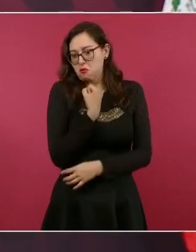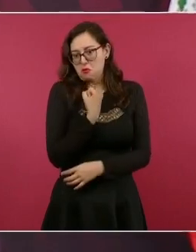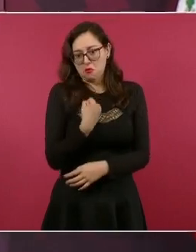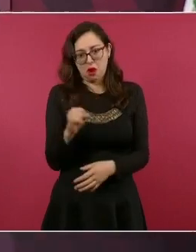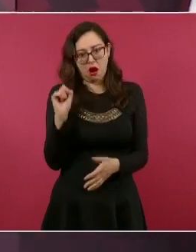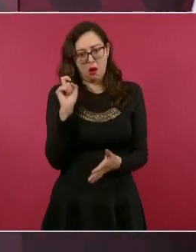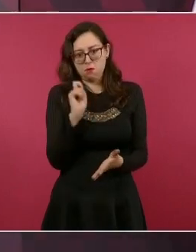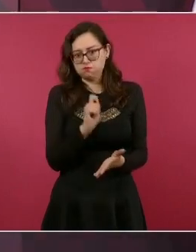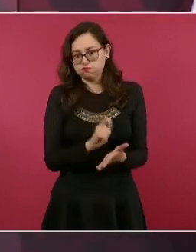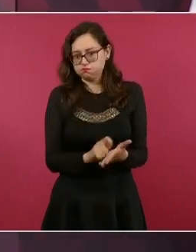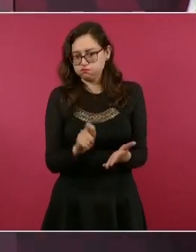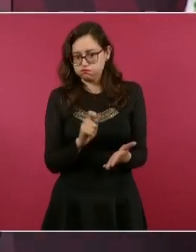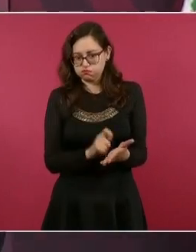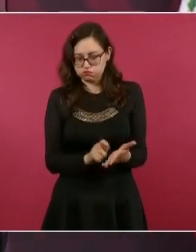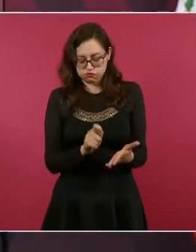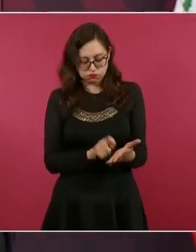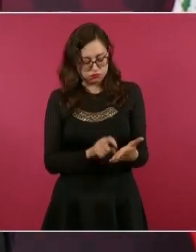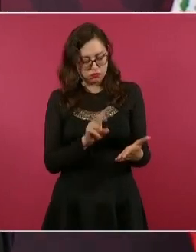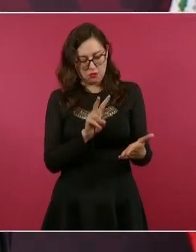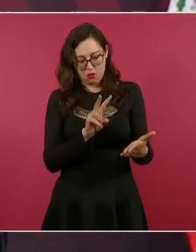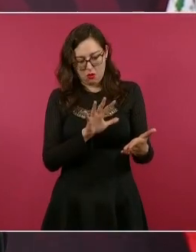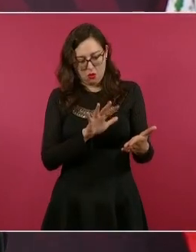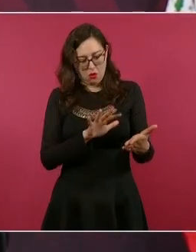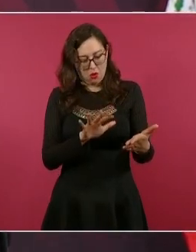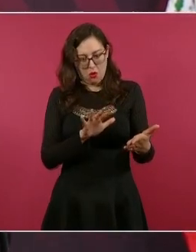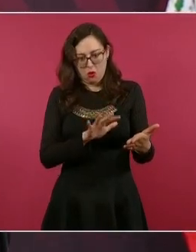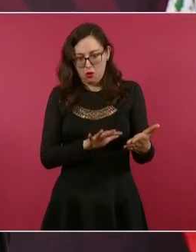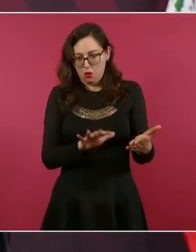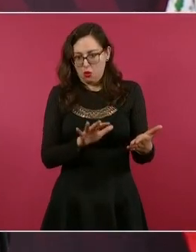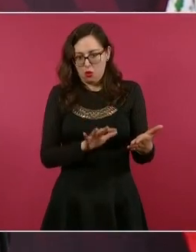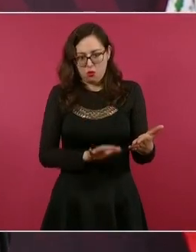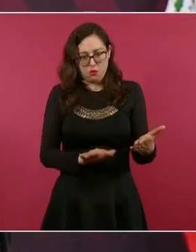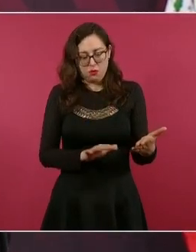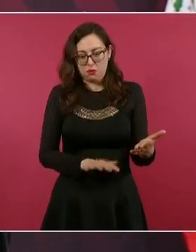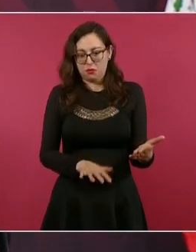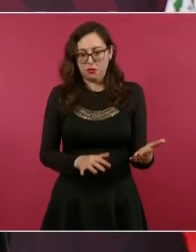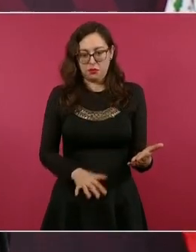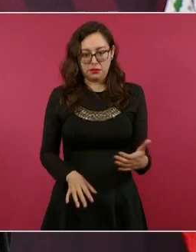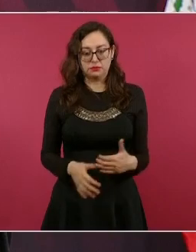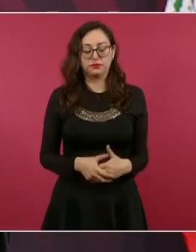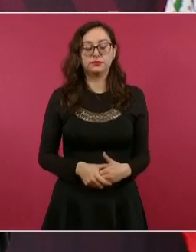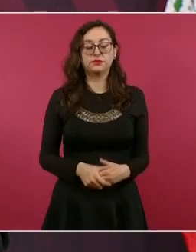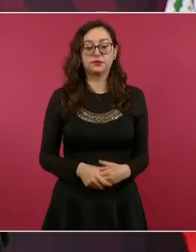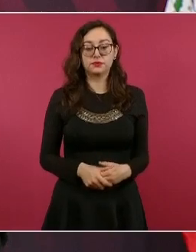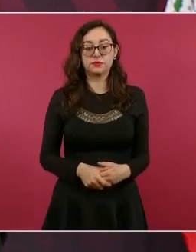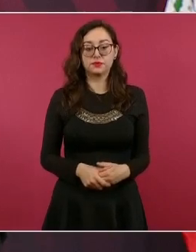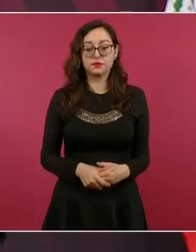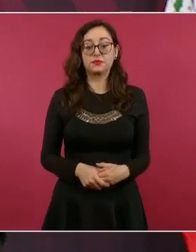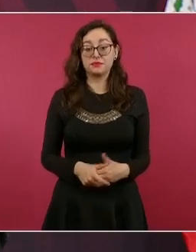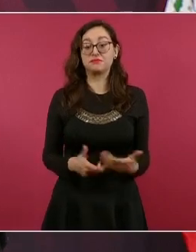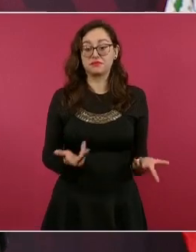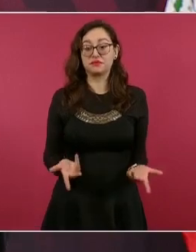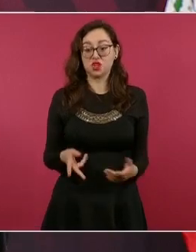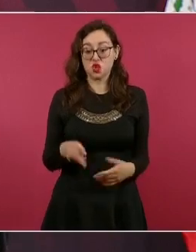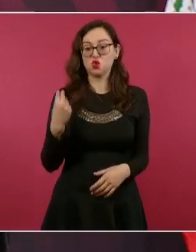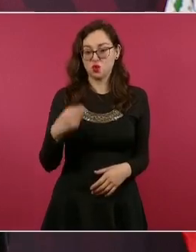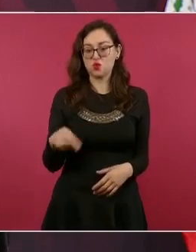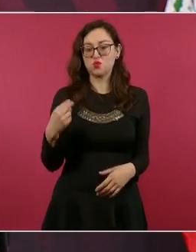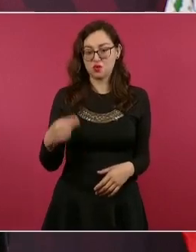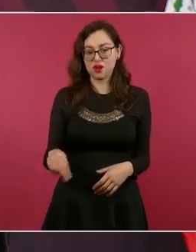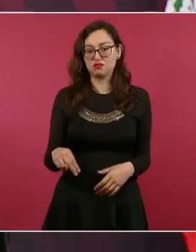es una muy buena prosa, muy buena narrativa, y se llama así el libro,